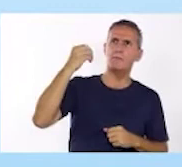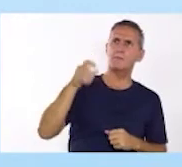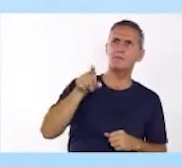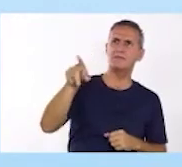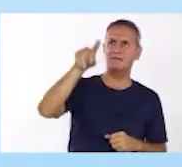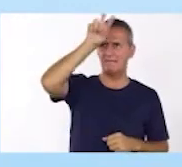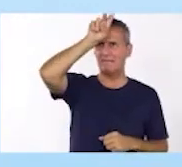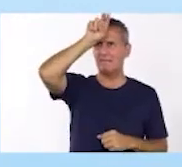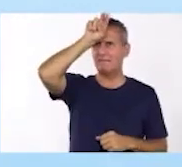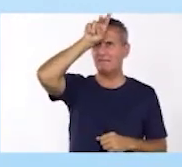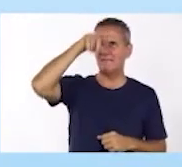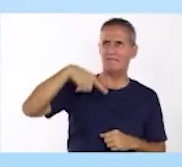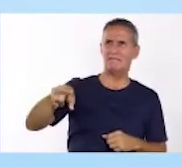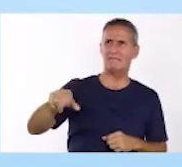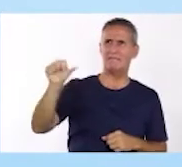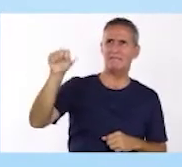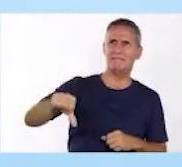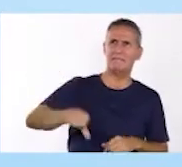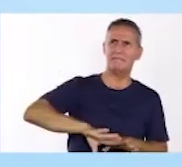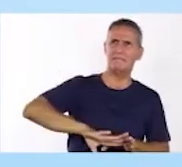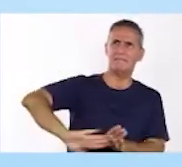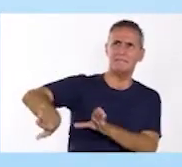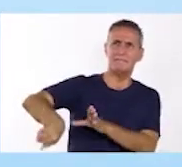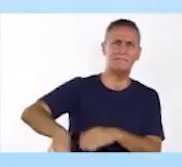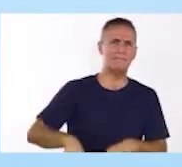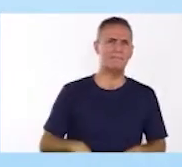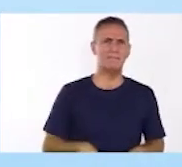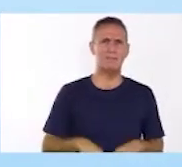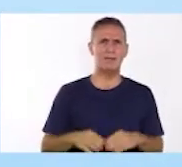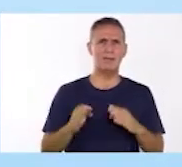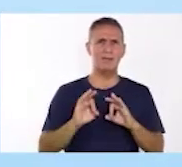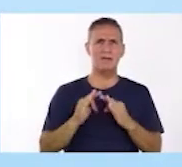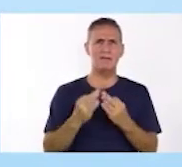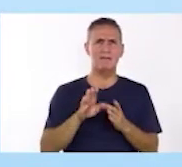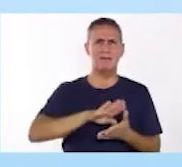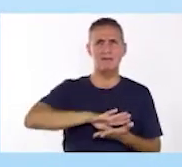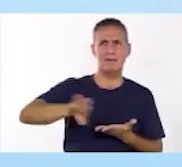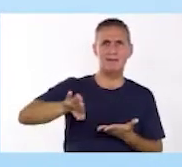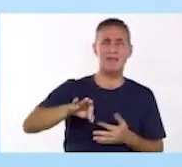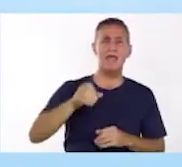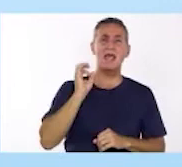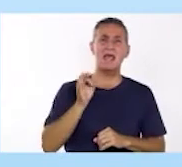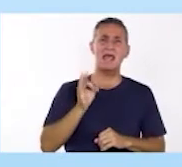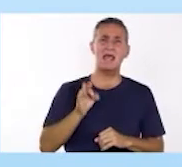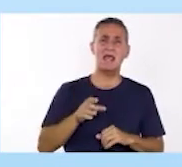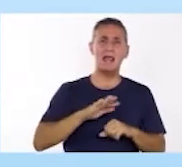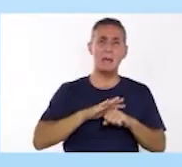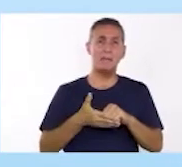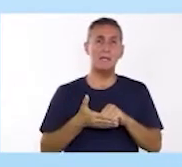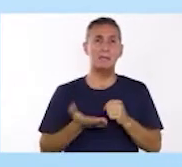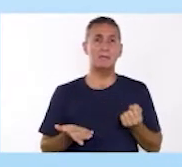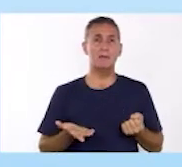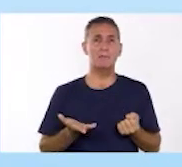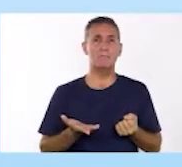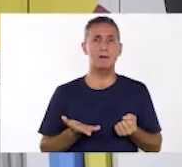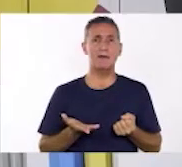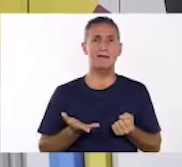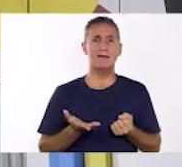familia se deshaga de él. Fíjense que es la misma hermana que